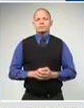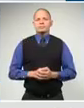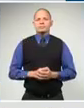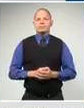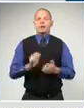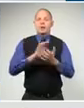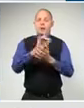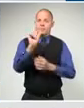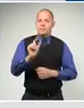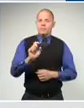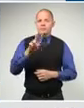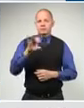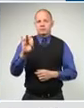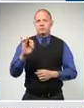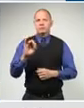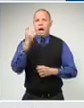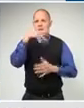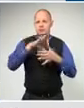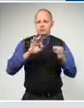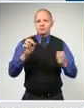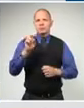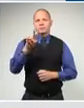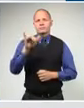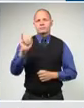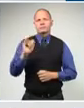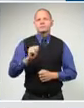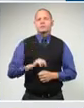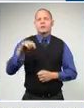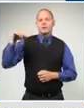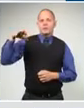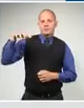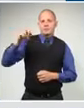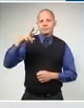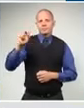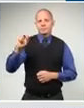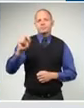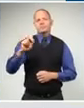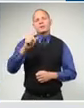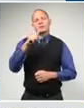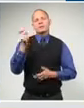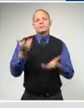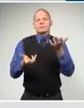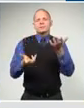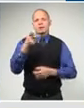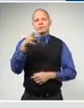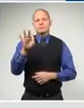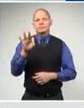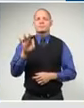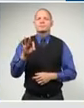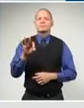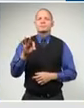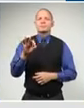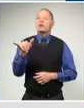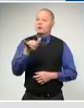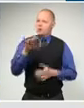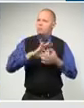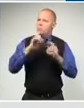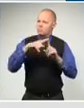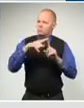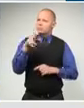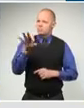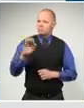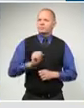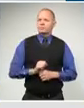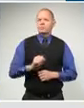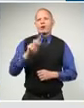27, Artemisa 26, Pinar del Río 20, Cienfuegos 18, igual que Guantánamo, Villa